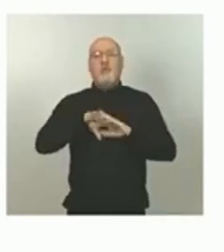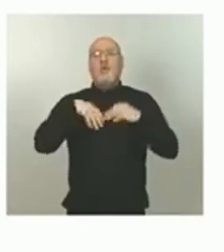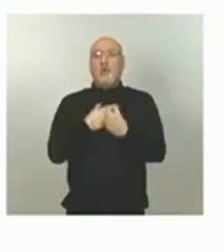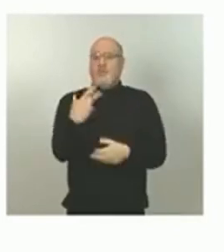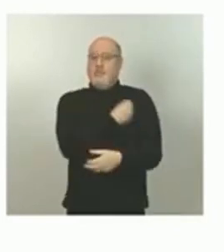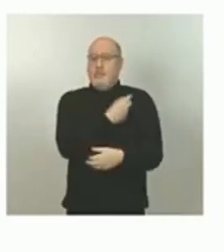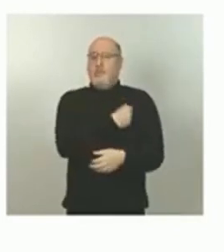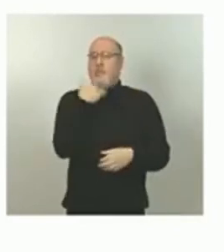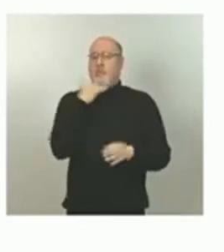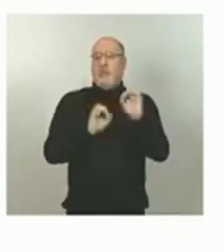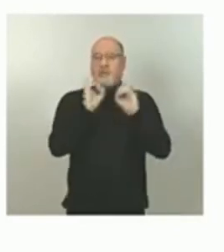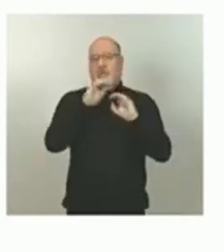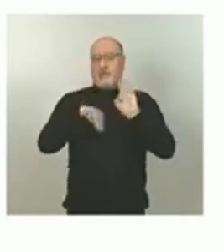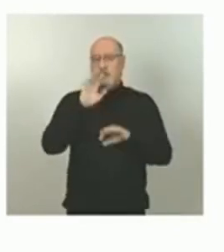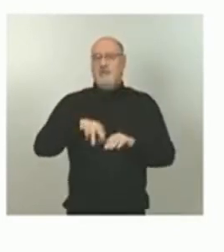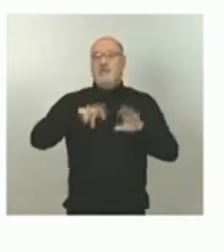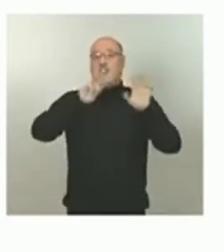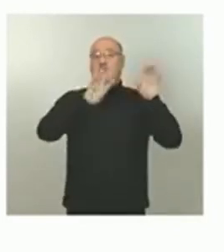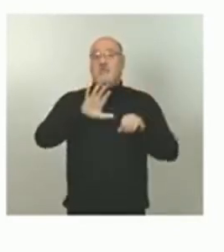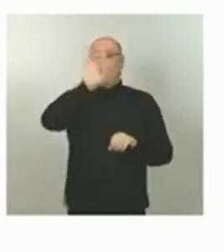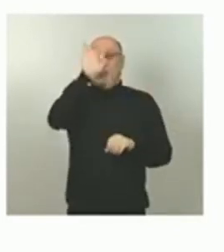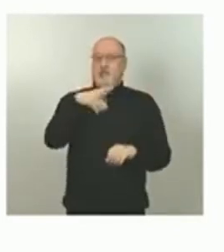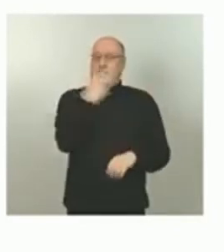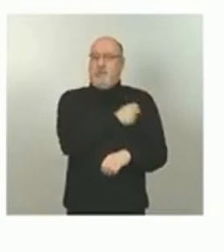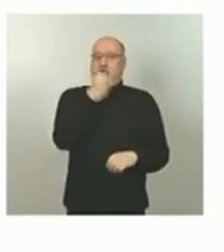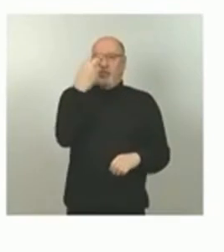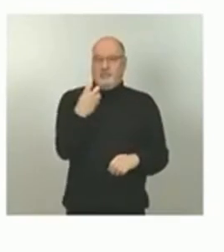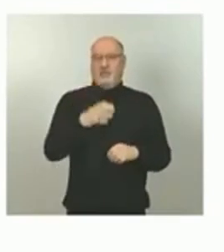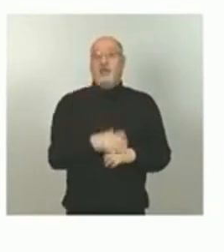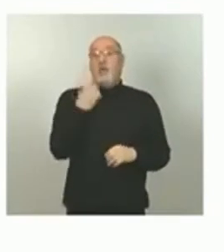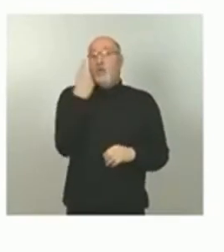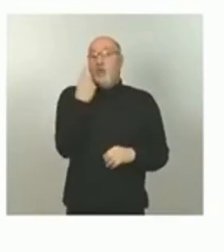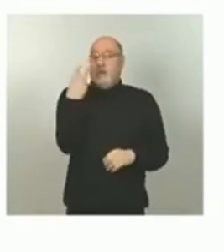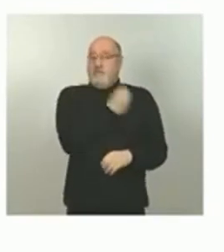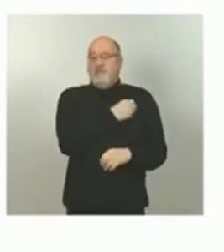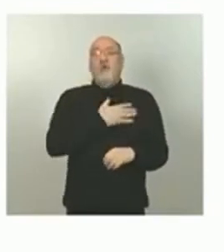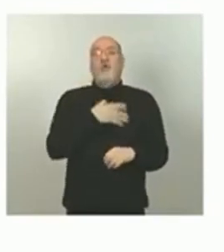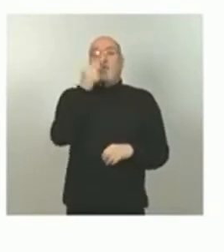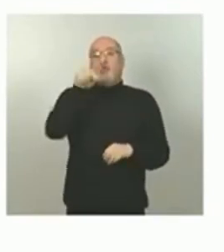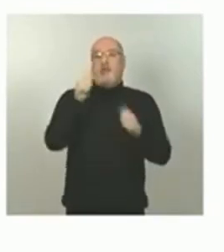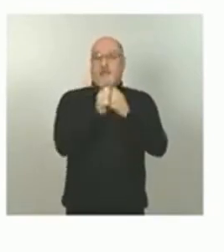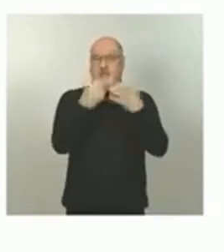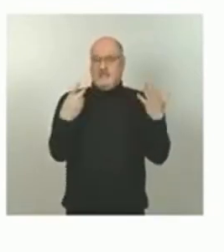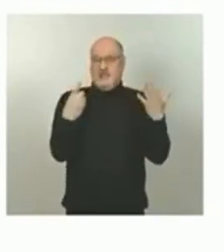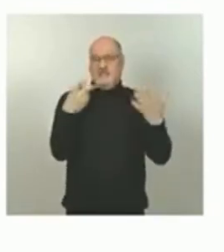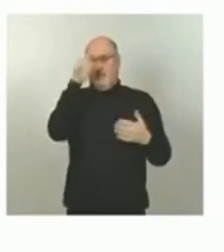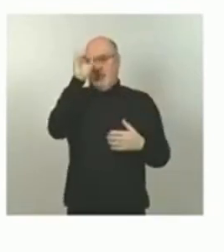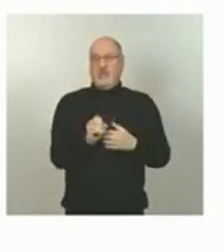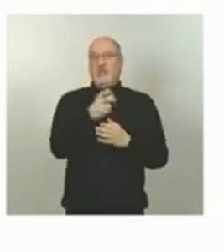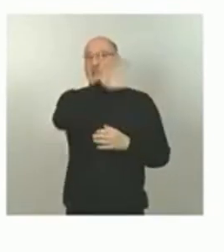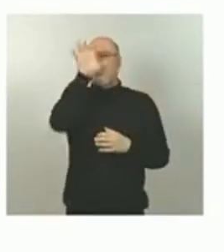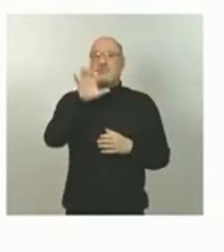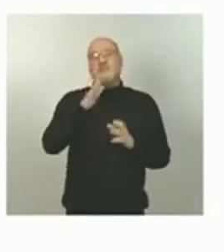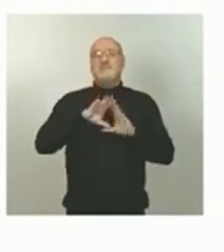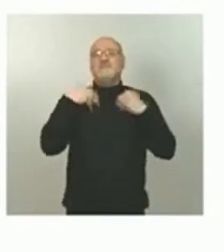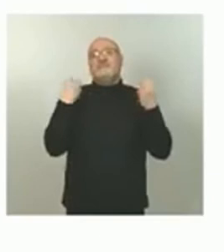muy elevado, 85%. Primera pauta, un 96%, y en este caso la diferencia se debe a algunas residencias que han tenido algún